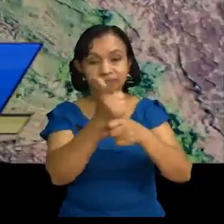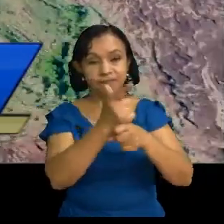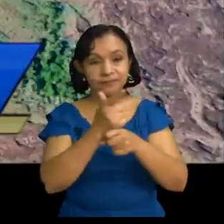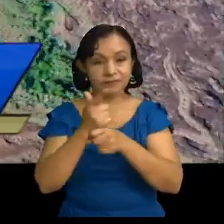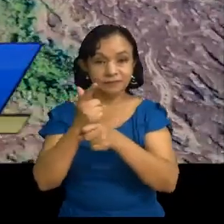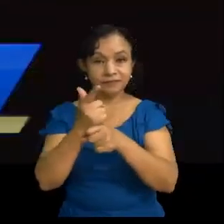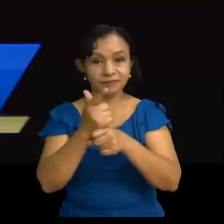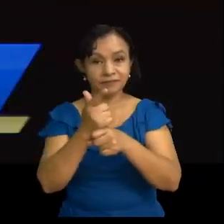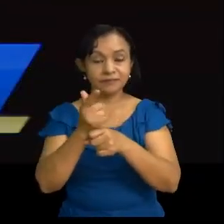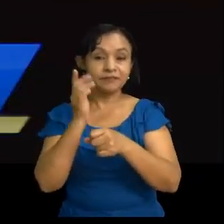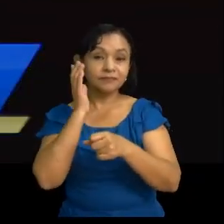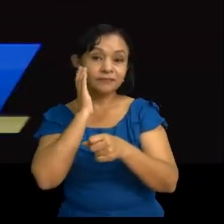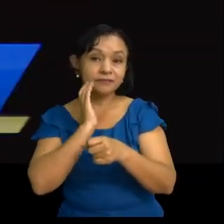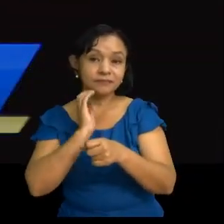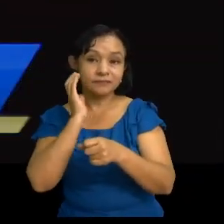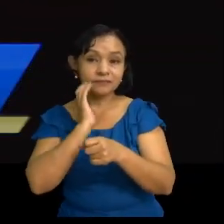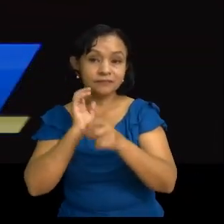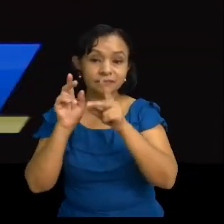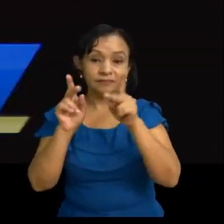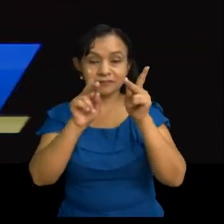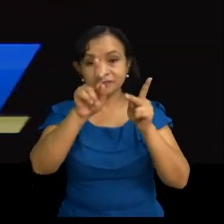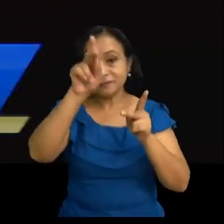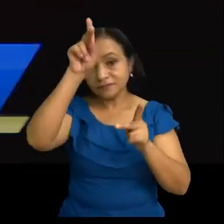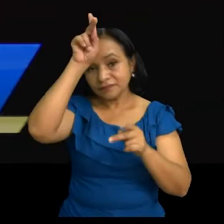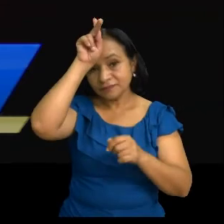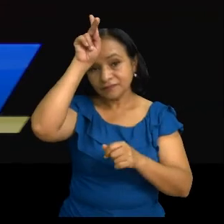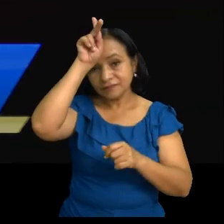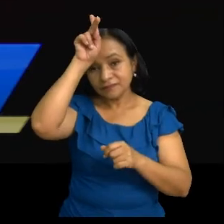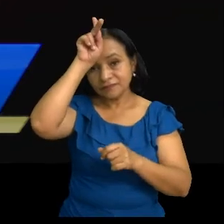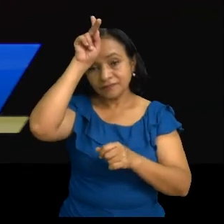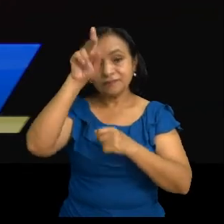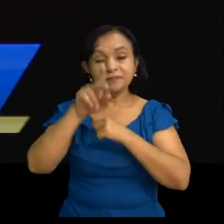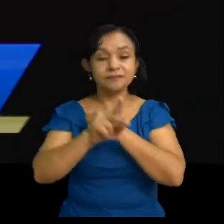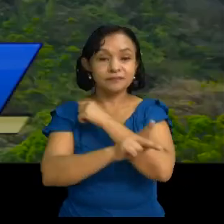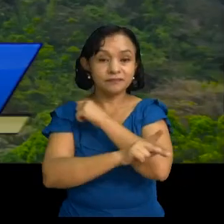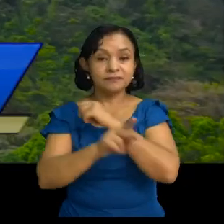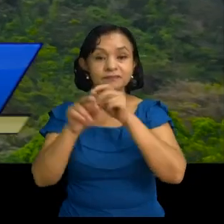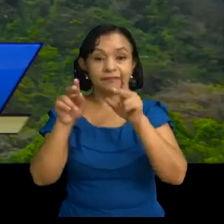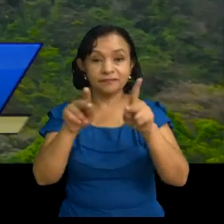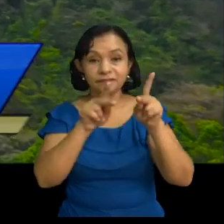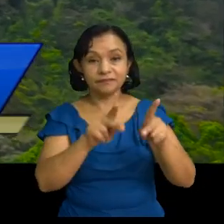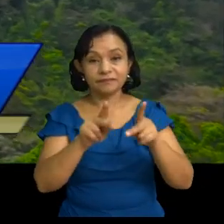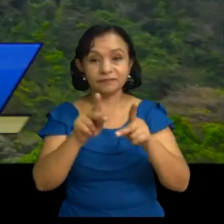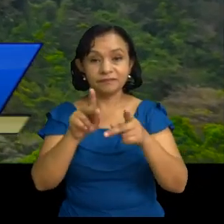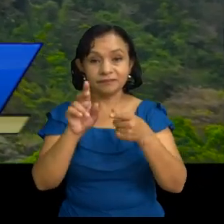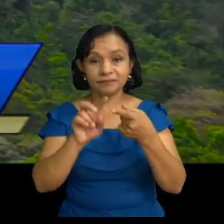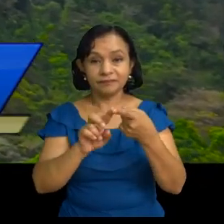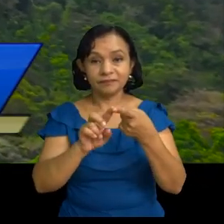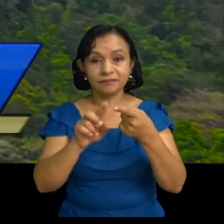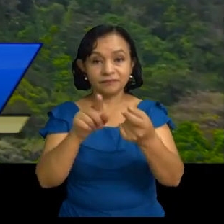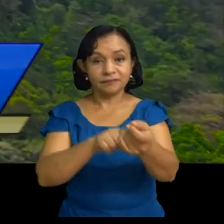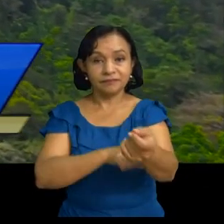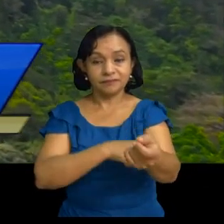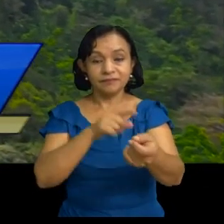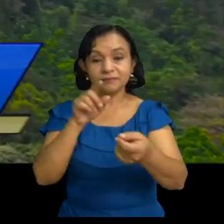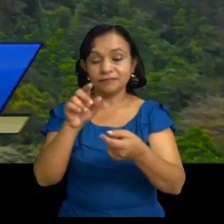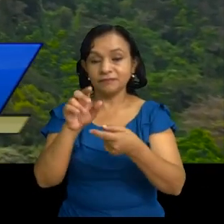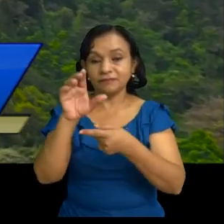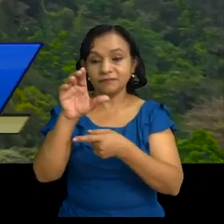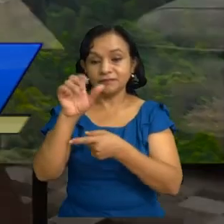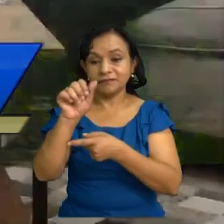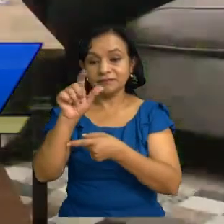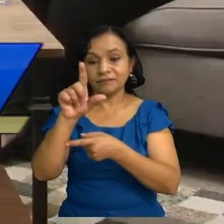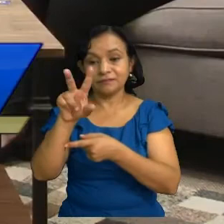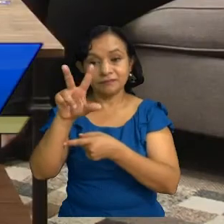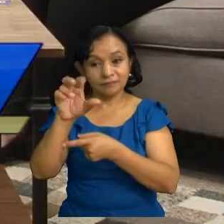ya con un experto del perú con nosotros le decimos le darnos el hermano de aldo calvo porque él